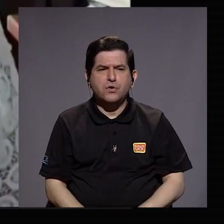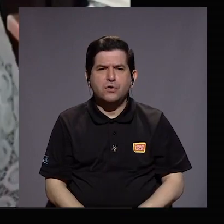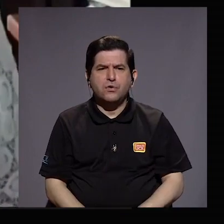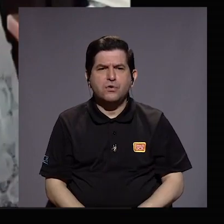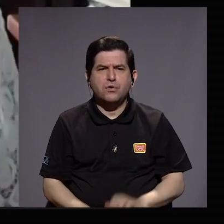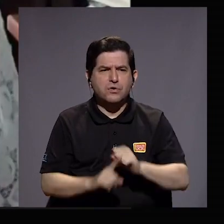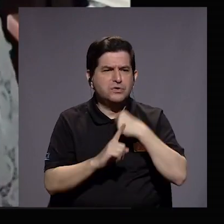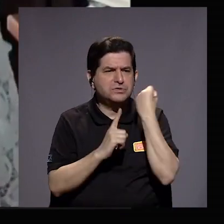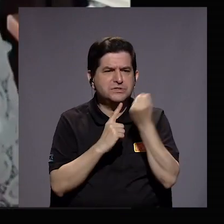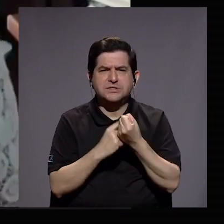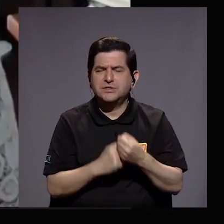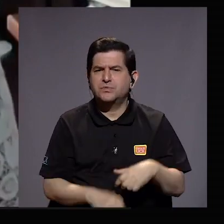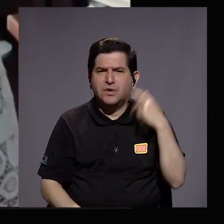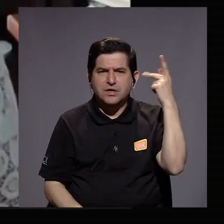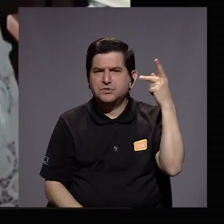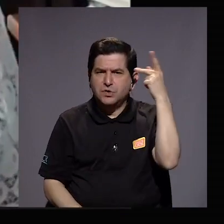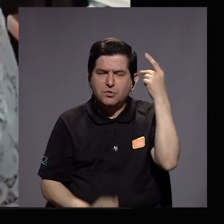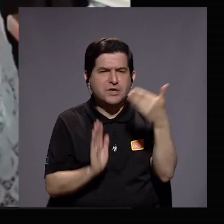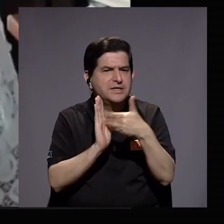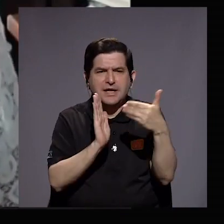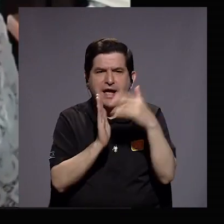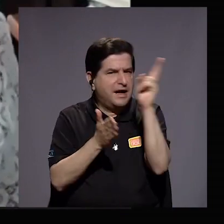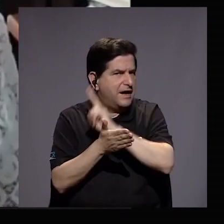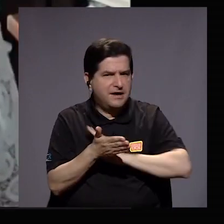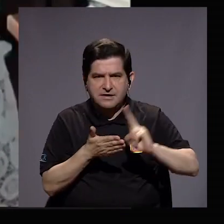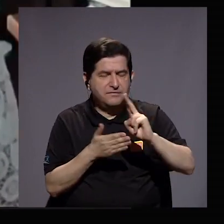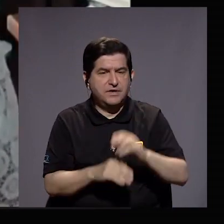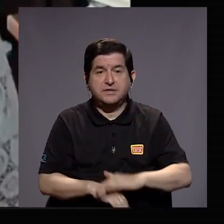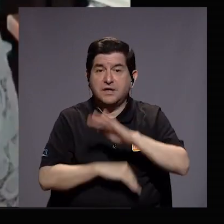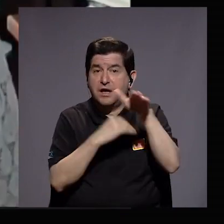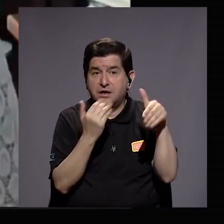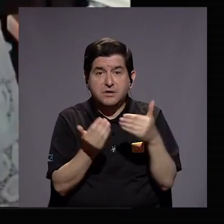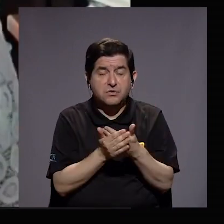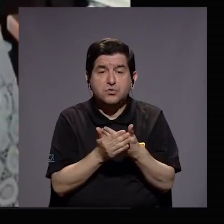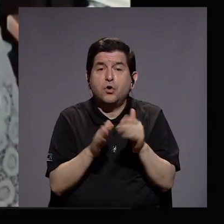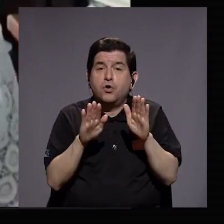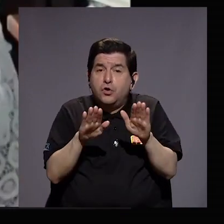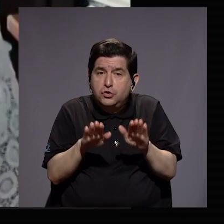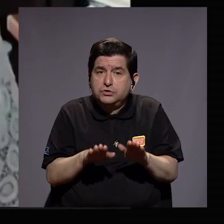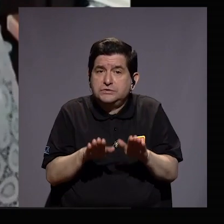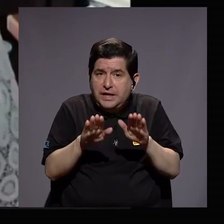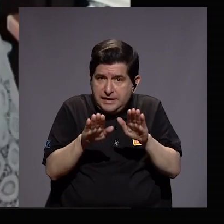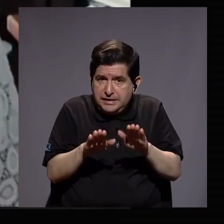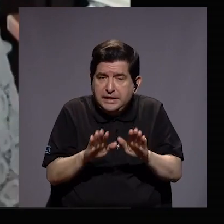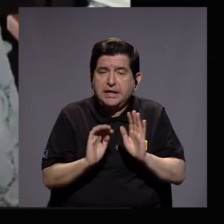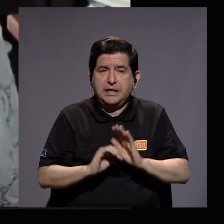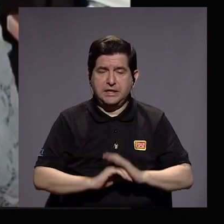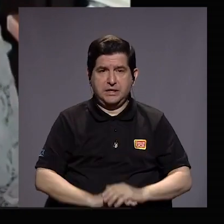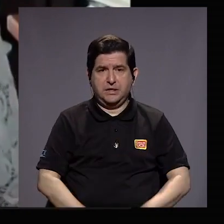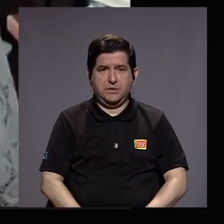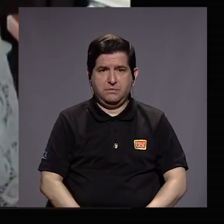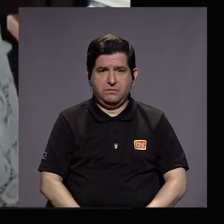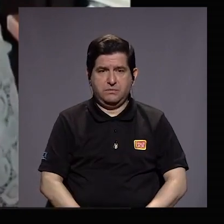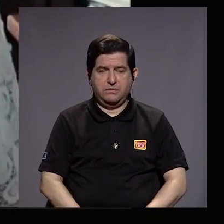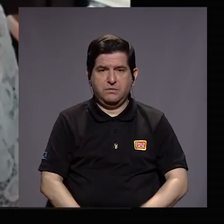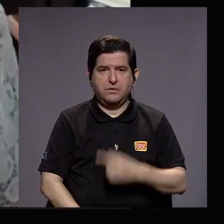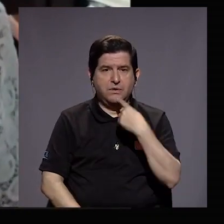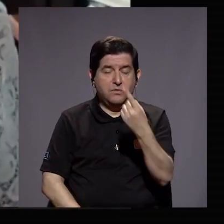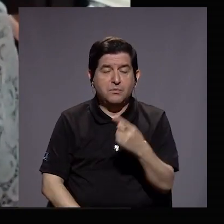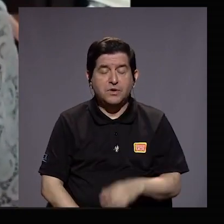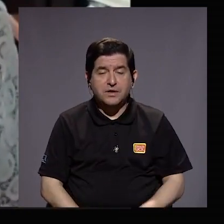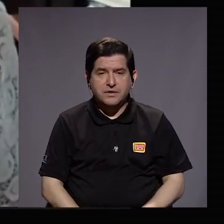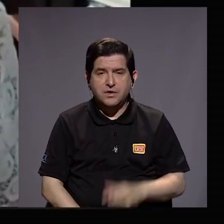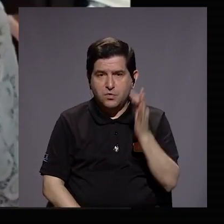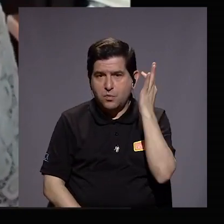hubo ninguna operación política que incidiera en la universidad. Todo fue tranquilo.